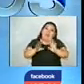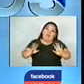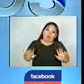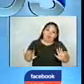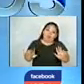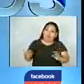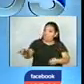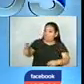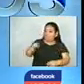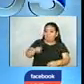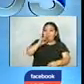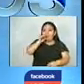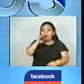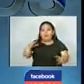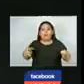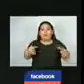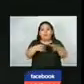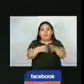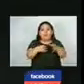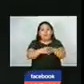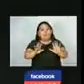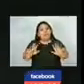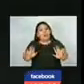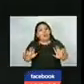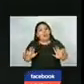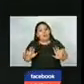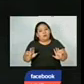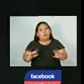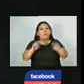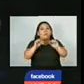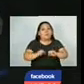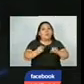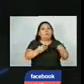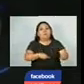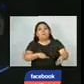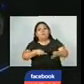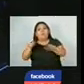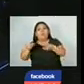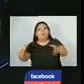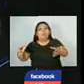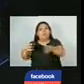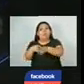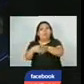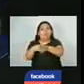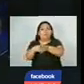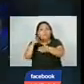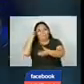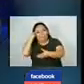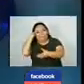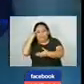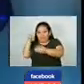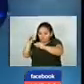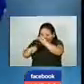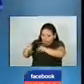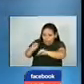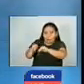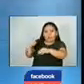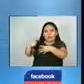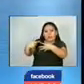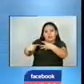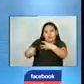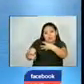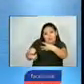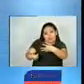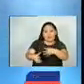dijeron dentro de esta plenaria todo apunta a que pasará a la respectiva comisión para ser analizada. Sin embargo,